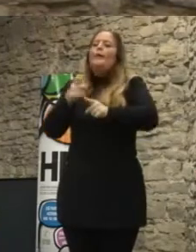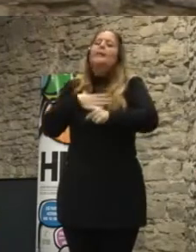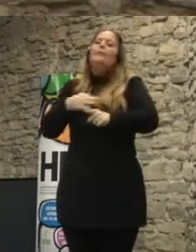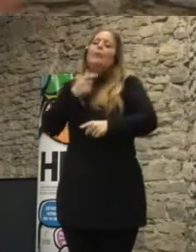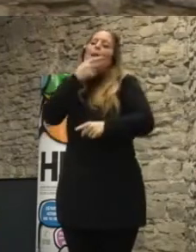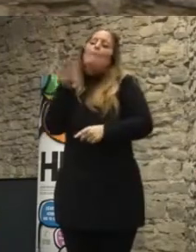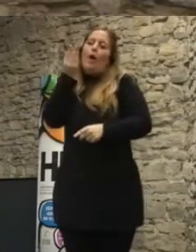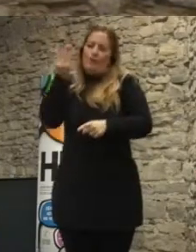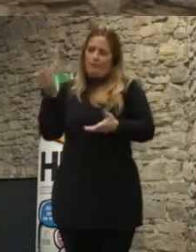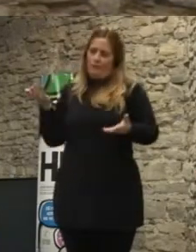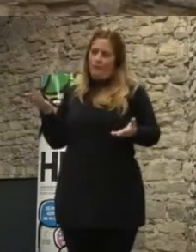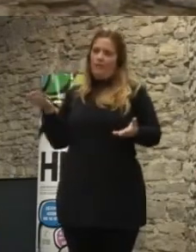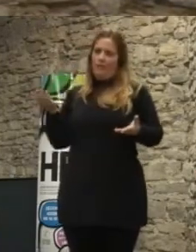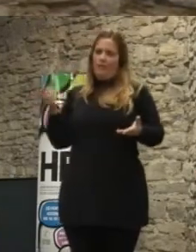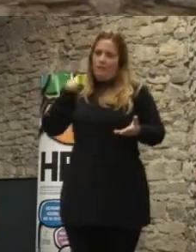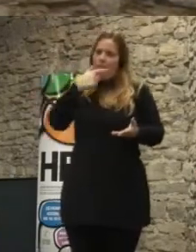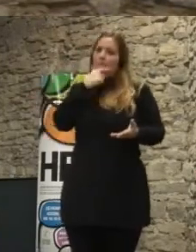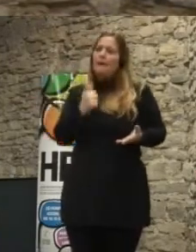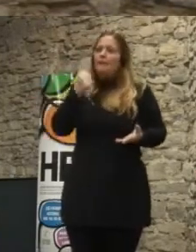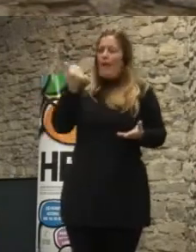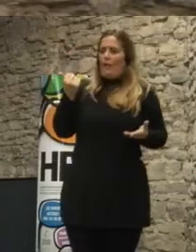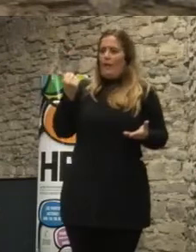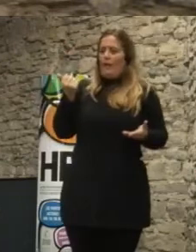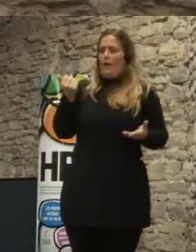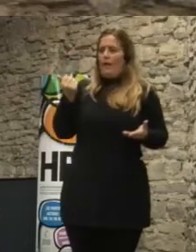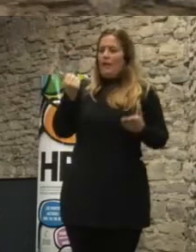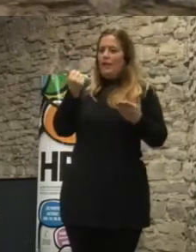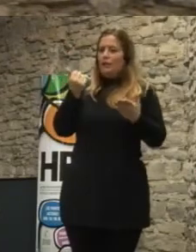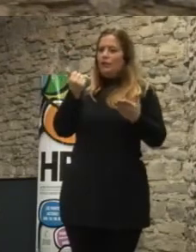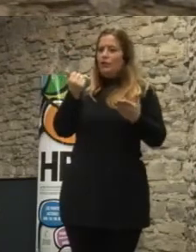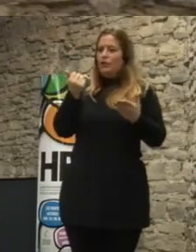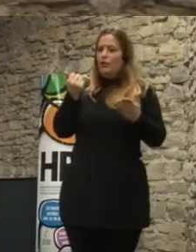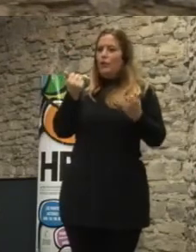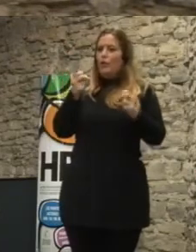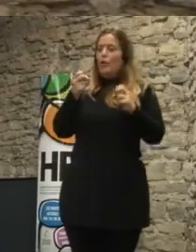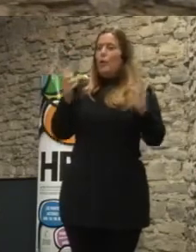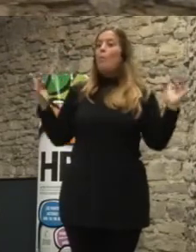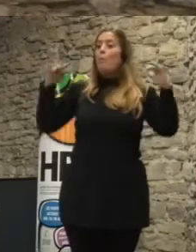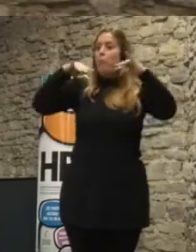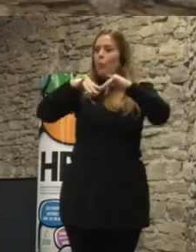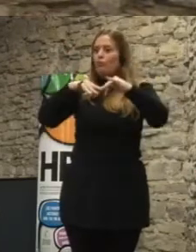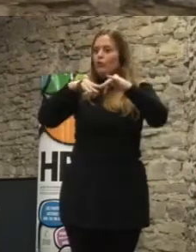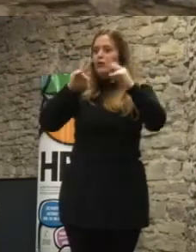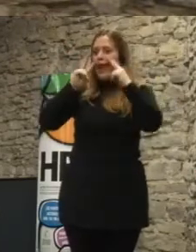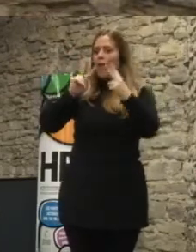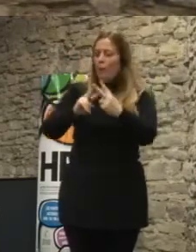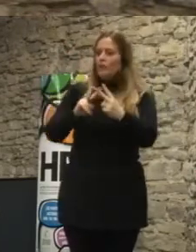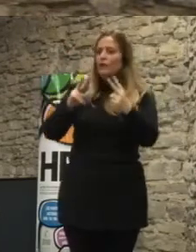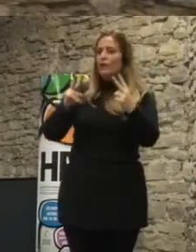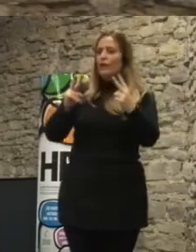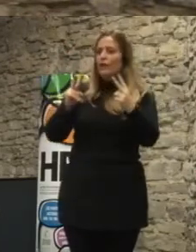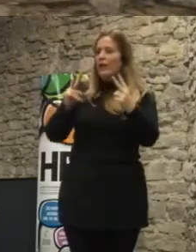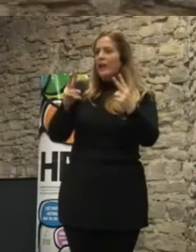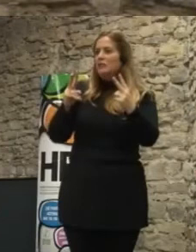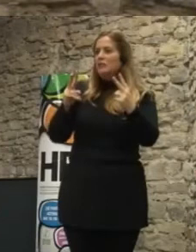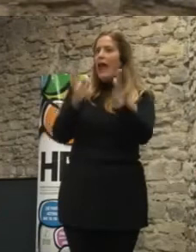fácil o sea posible encontrar esos puntos de encuentro, esos puntos de acuerdo, ese